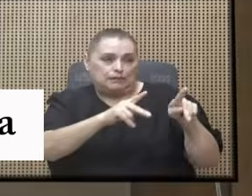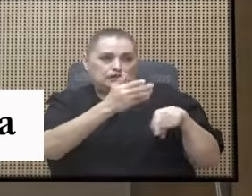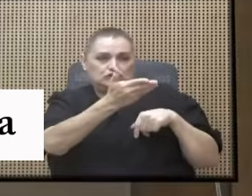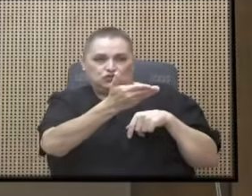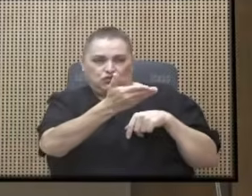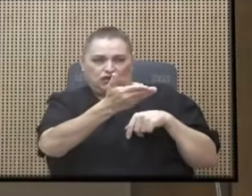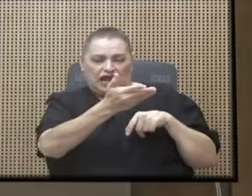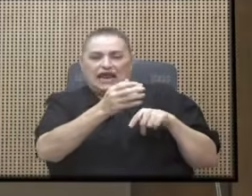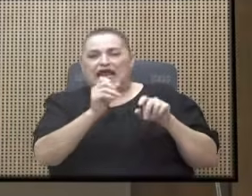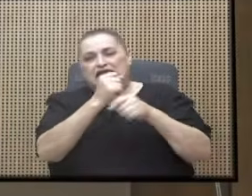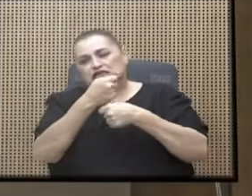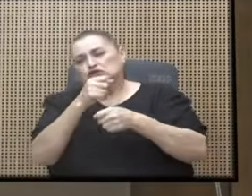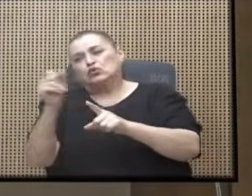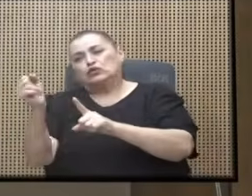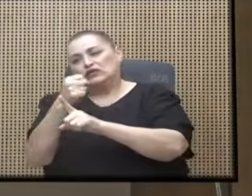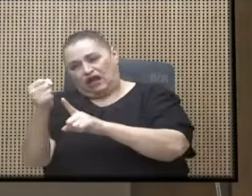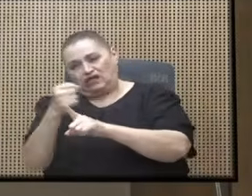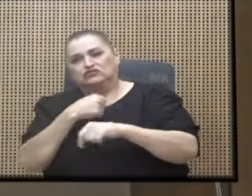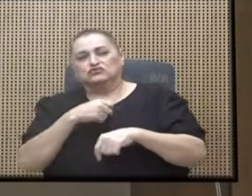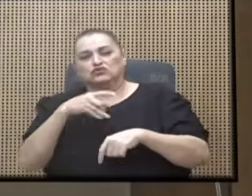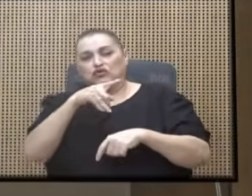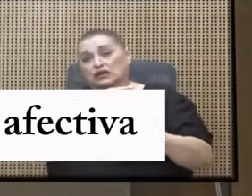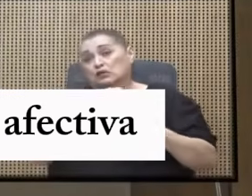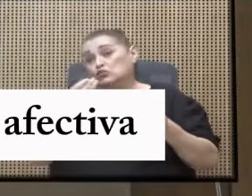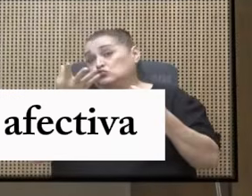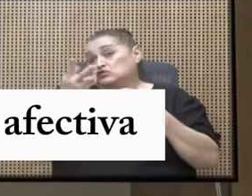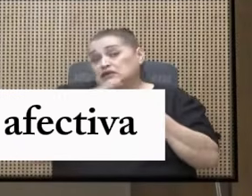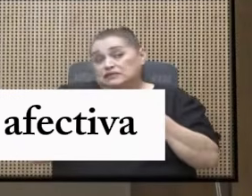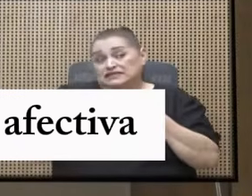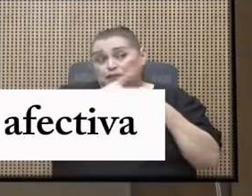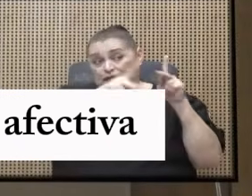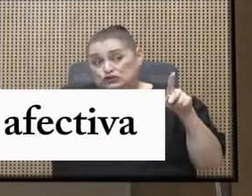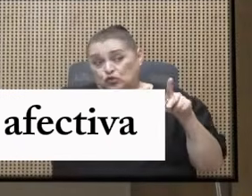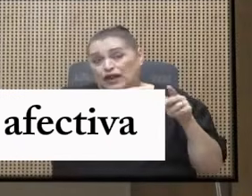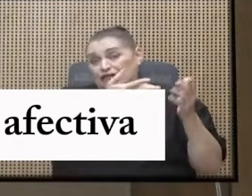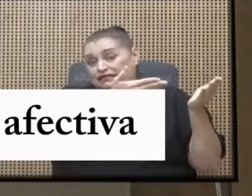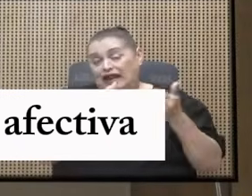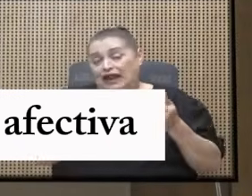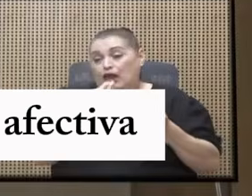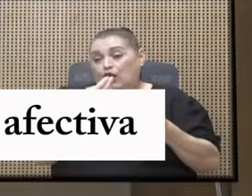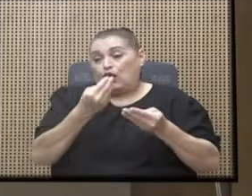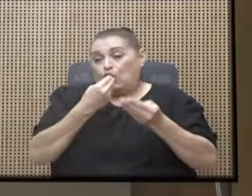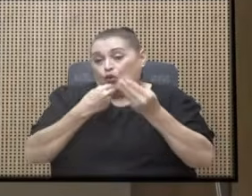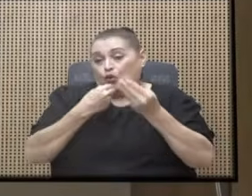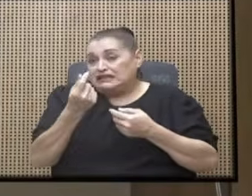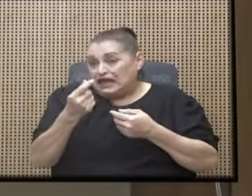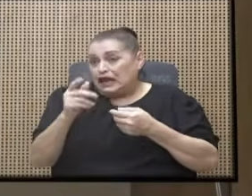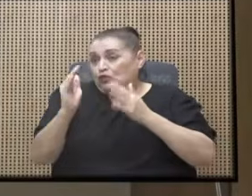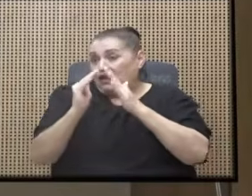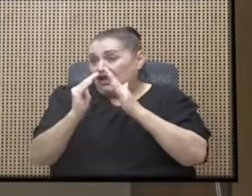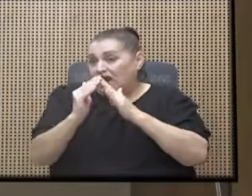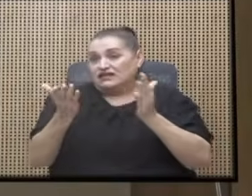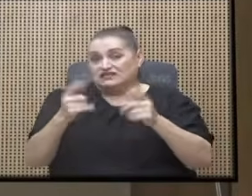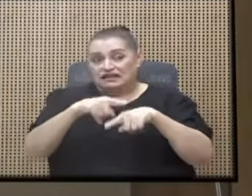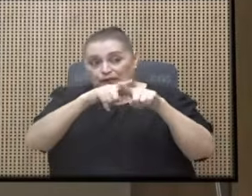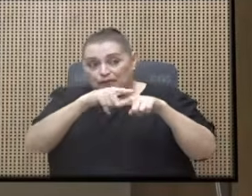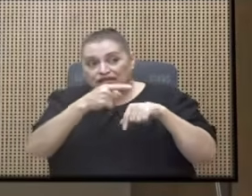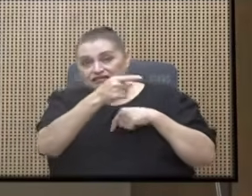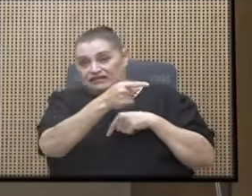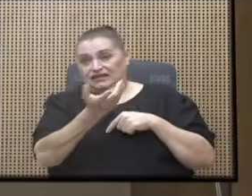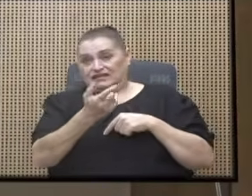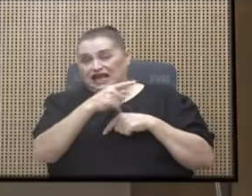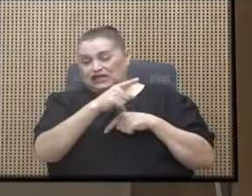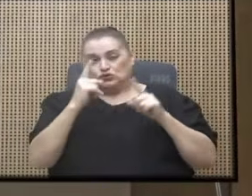persona imputada muchas veces es el sustento económico del hogar, o hay una dependencia afectiva. Entonces, eso es